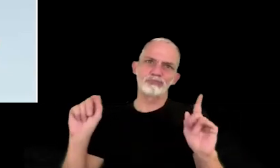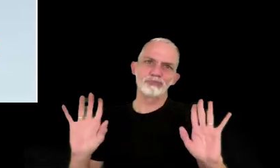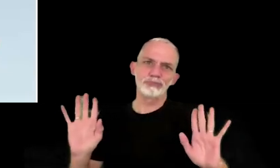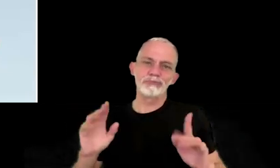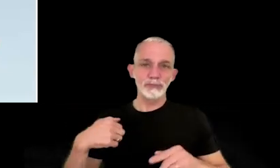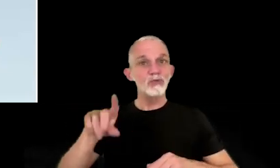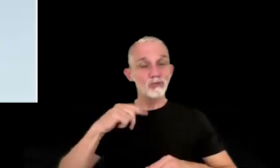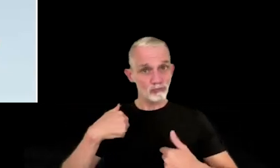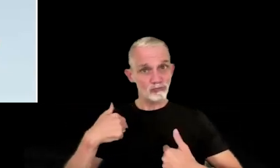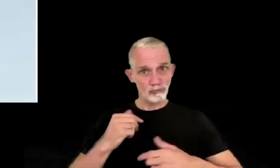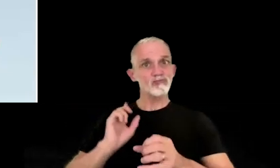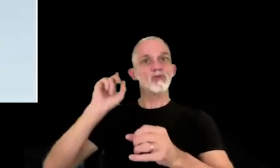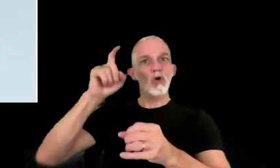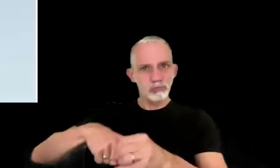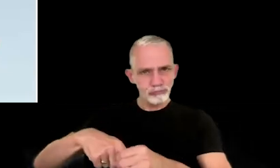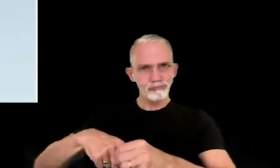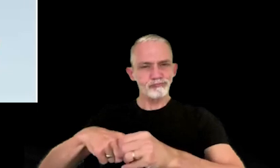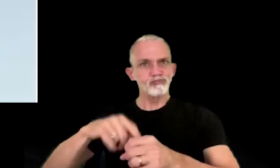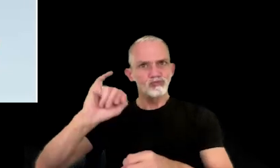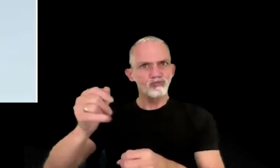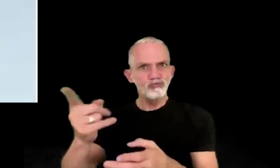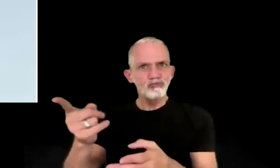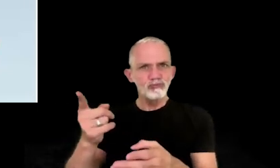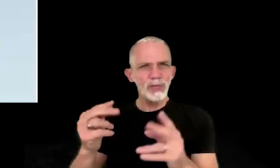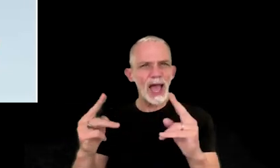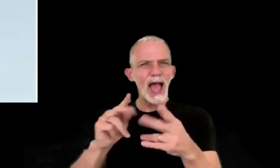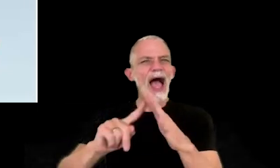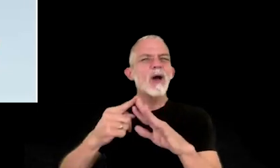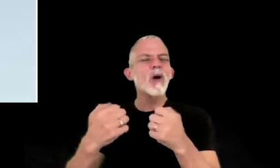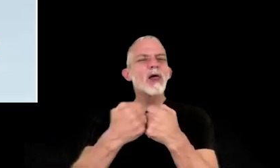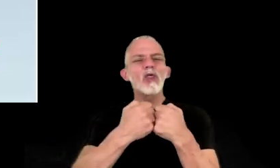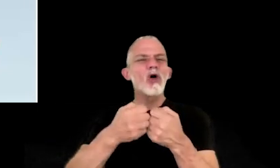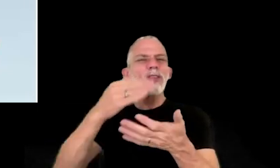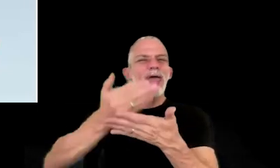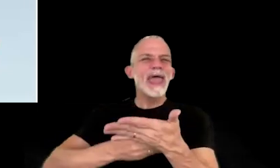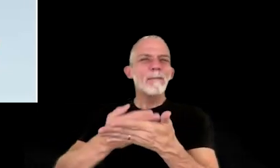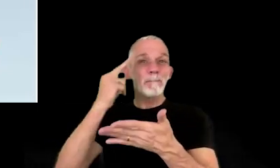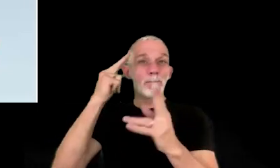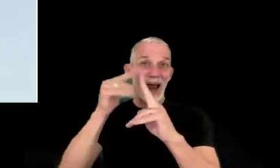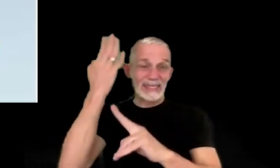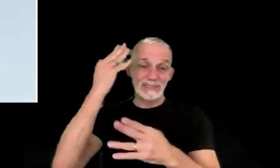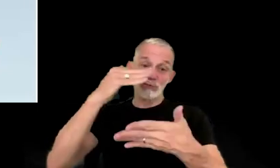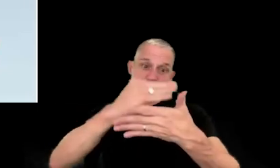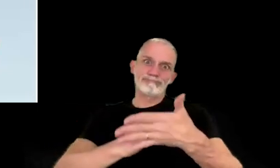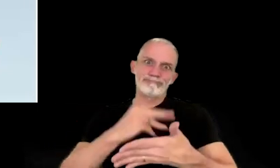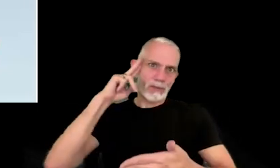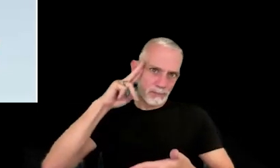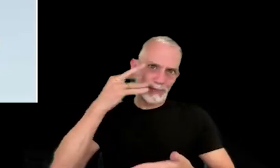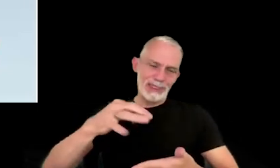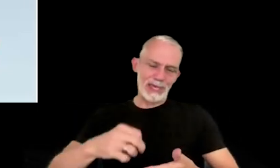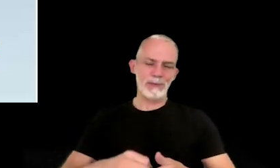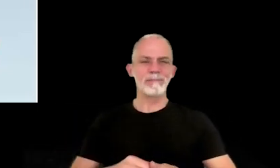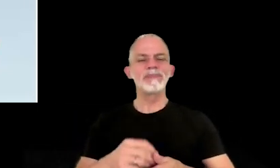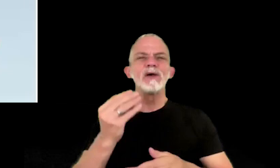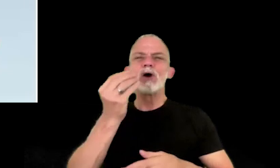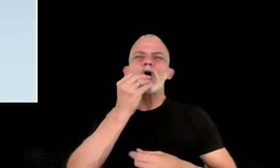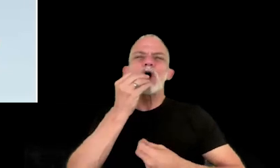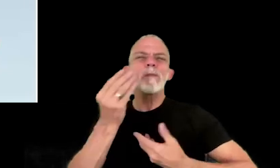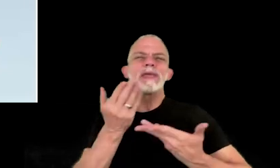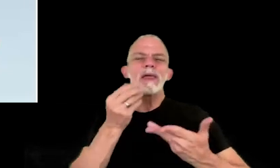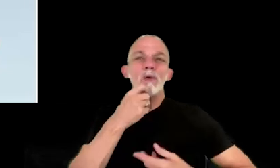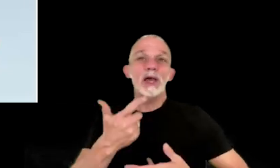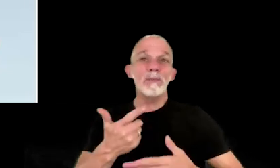adherido al Acuerdo de París, y obviamente tenemos que tener en cuenta estos parámetros. En lo que sea las comidas, por ejemplo, dice